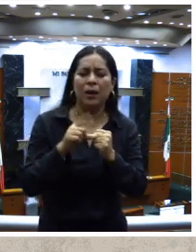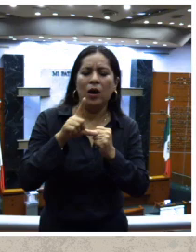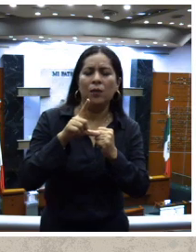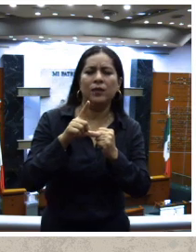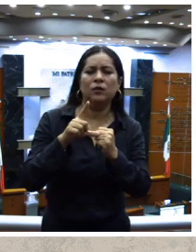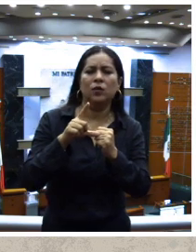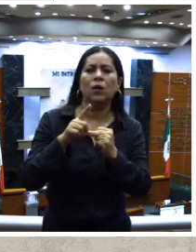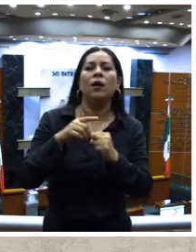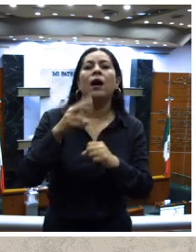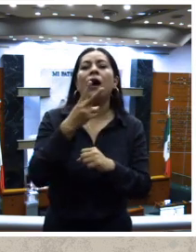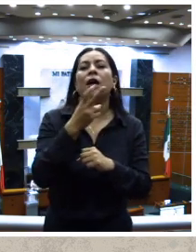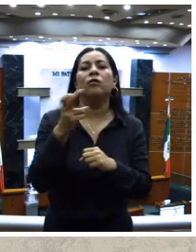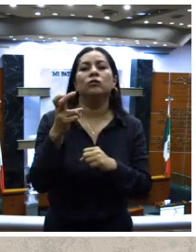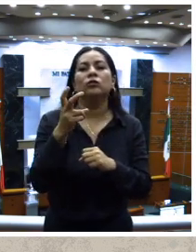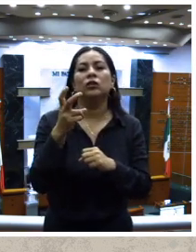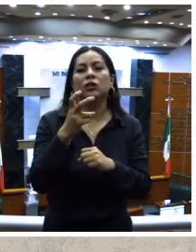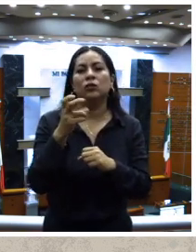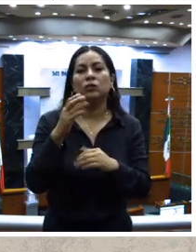a